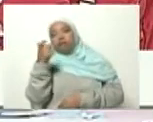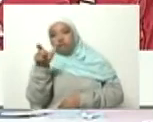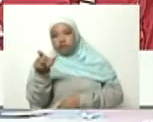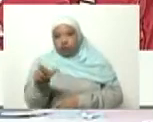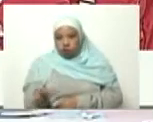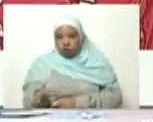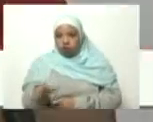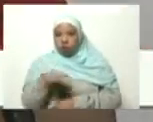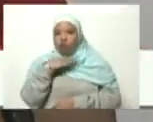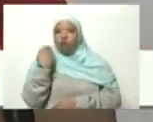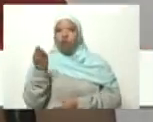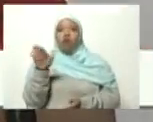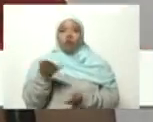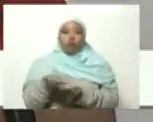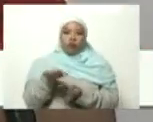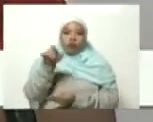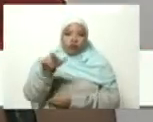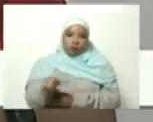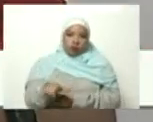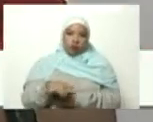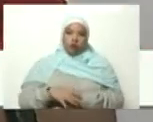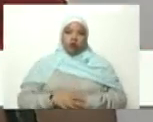Colombia. Un leal